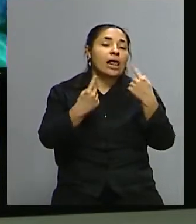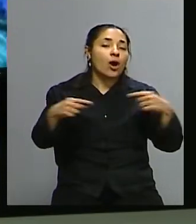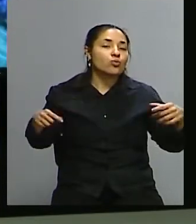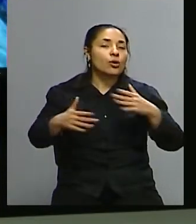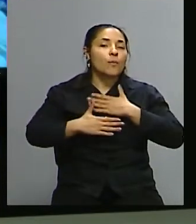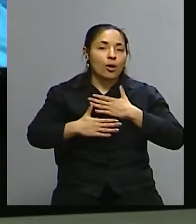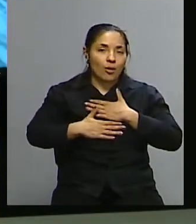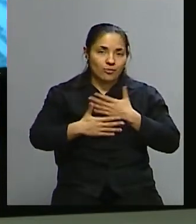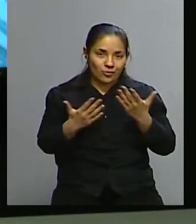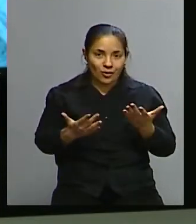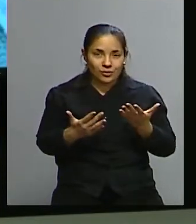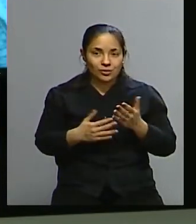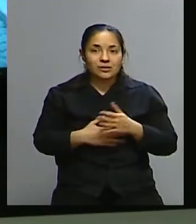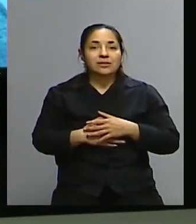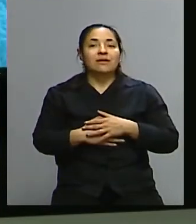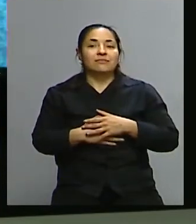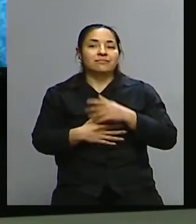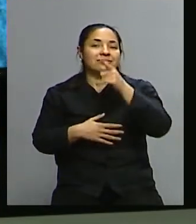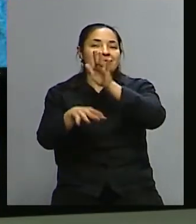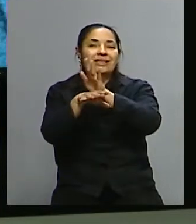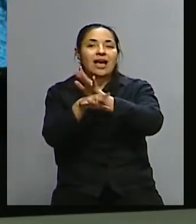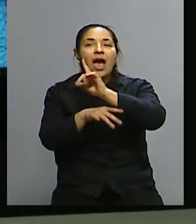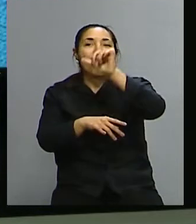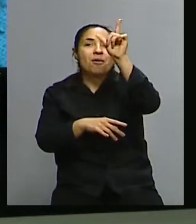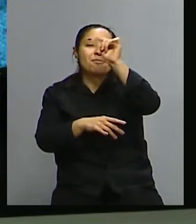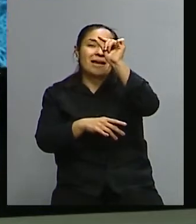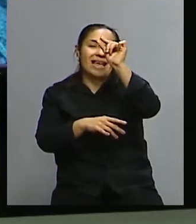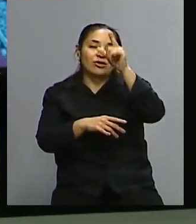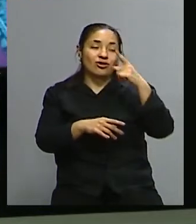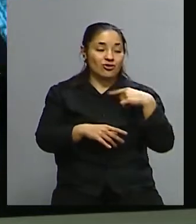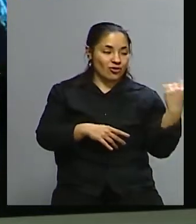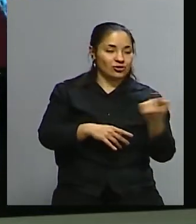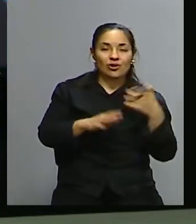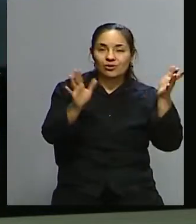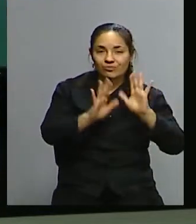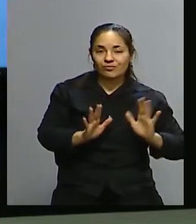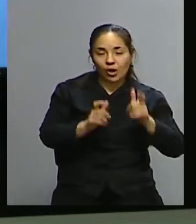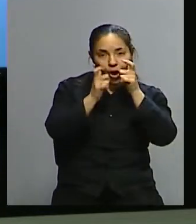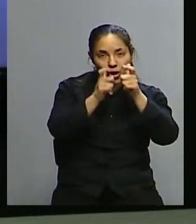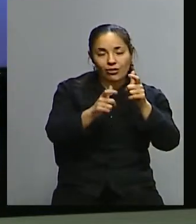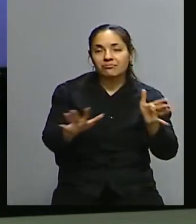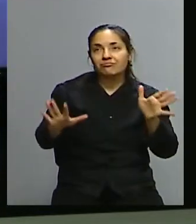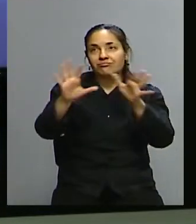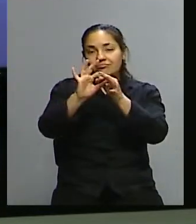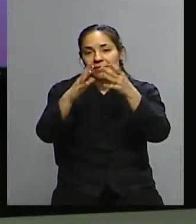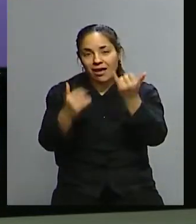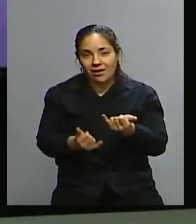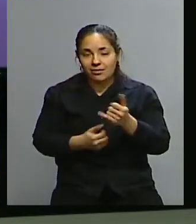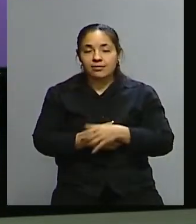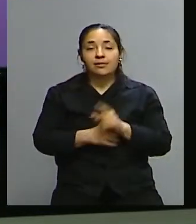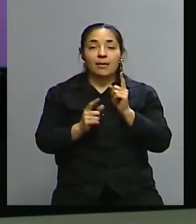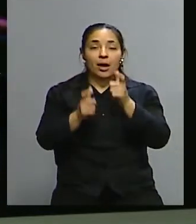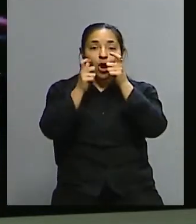a ellos les sale, digamos, como más económico que les hagamos nosotros la auditoría, y eso es la integración que hay, igual que con los órganos de